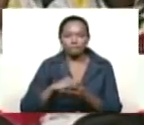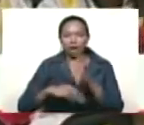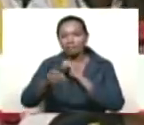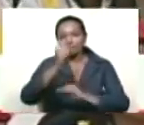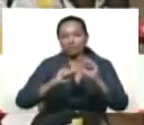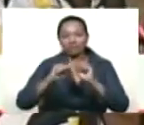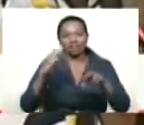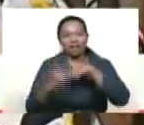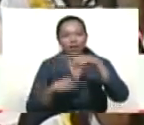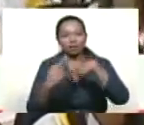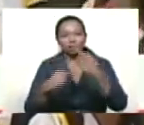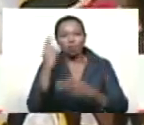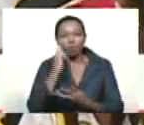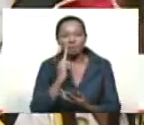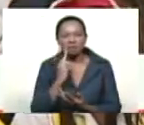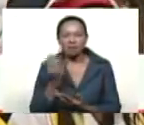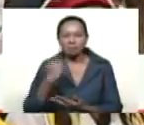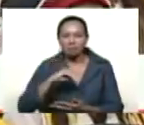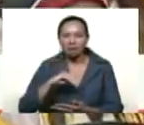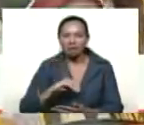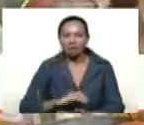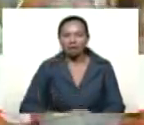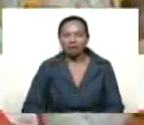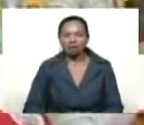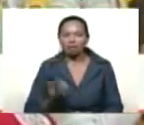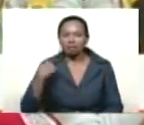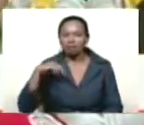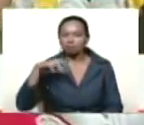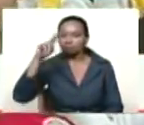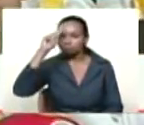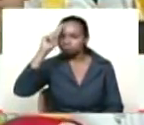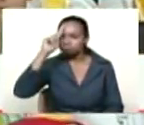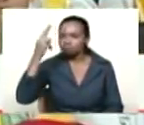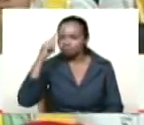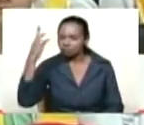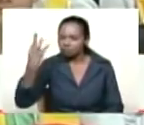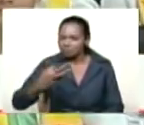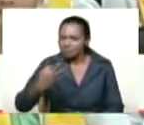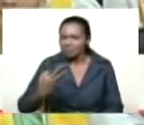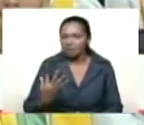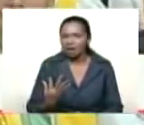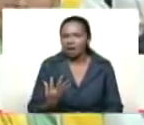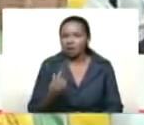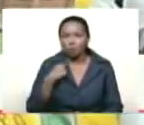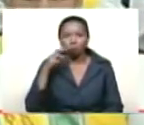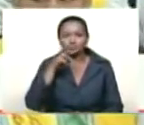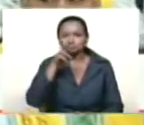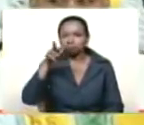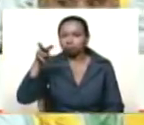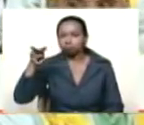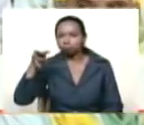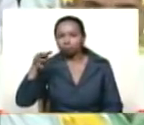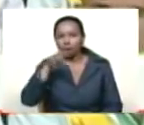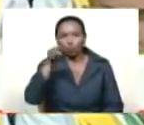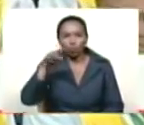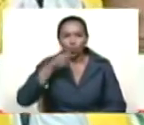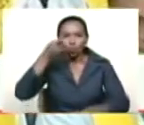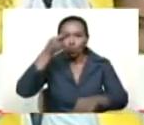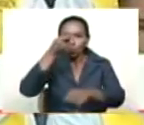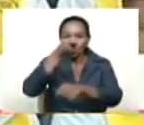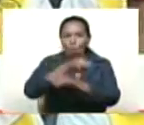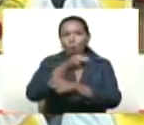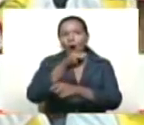de la Revolución Bolivariana, tiene razón de ser. Y cuando los veo a ustedes